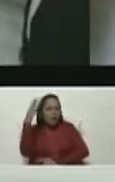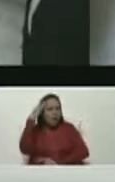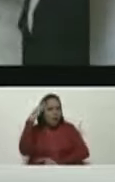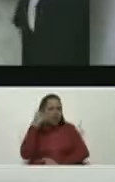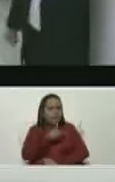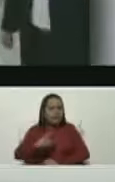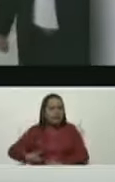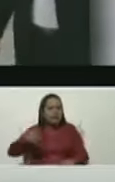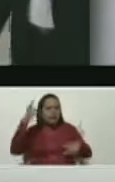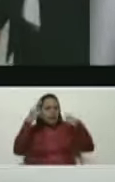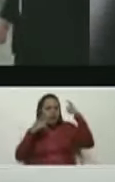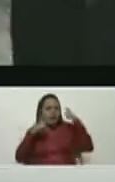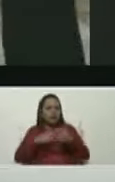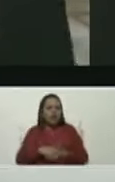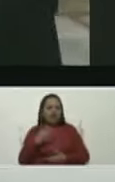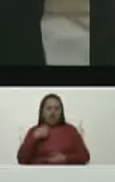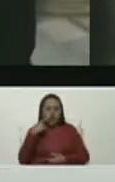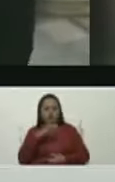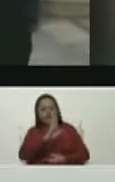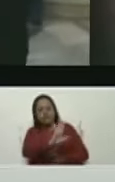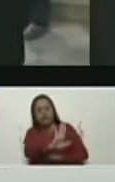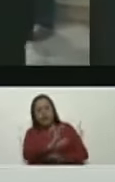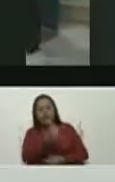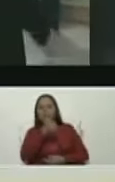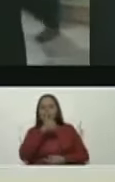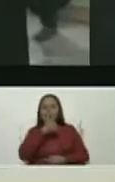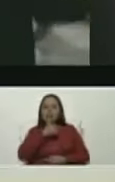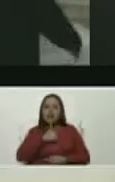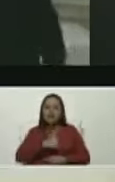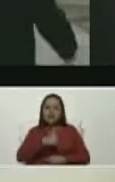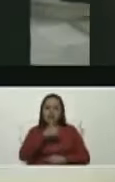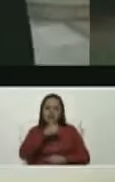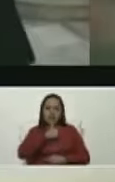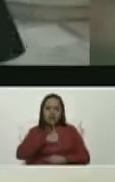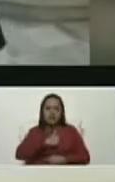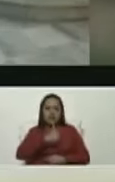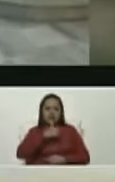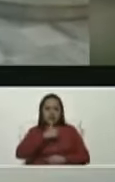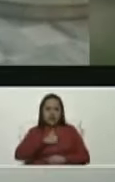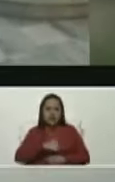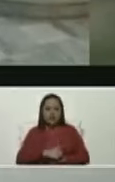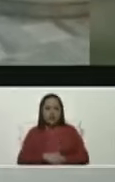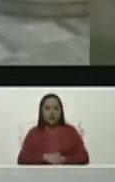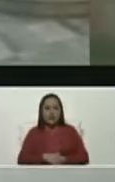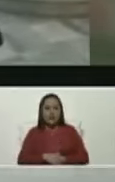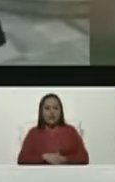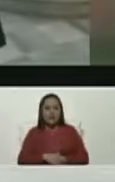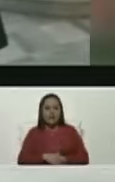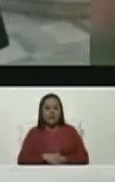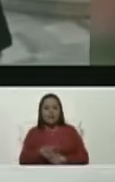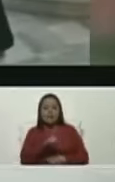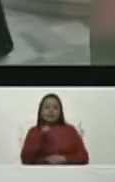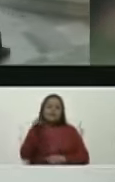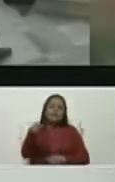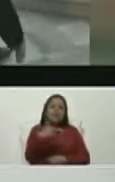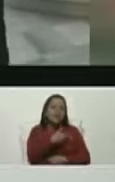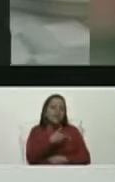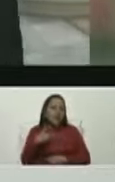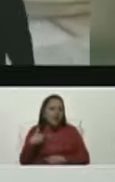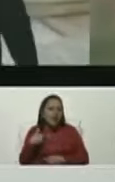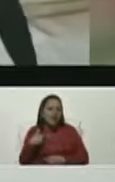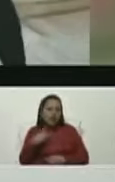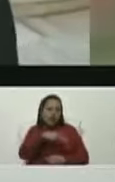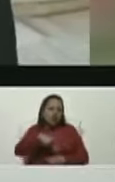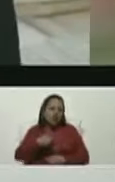Chávez. Pero yo dije, paciencia, paciencia. No es cuando tú quieras, es